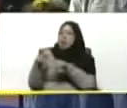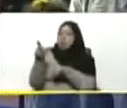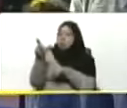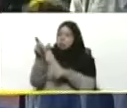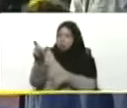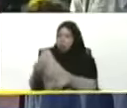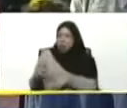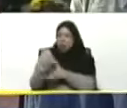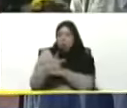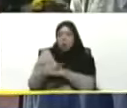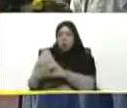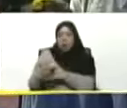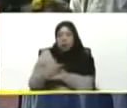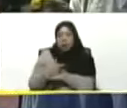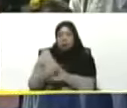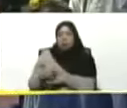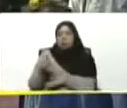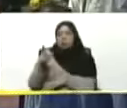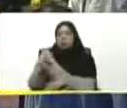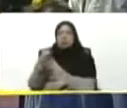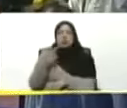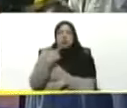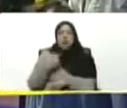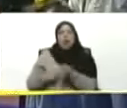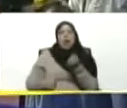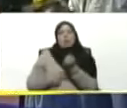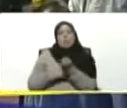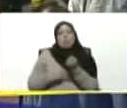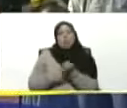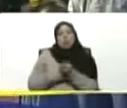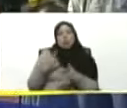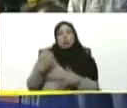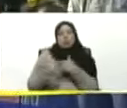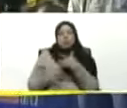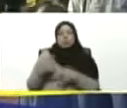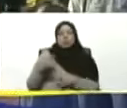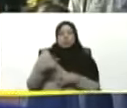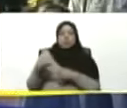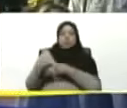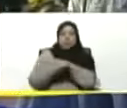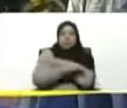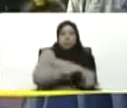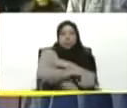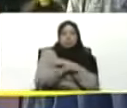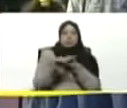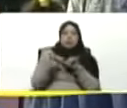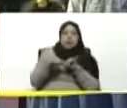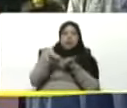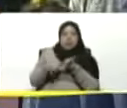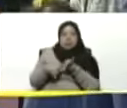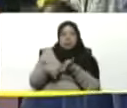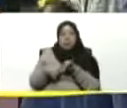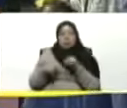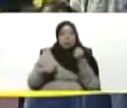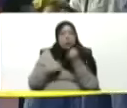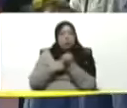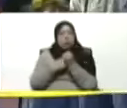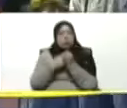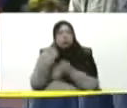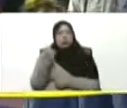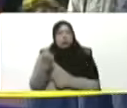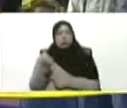quiero apoyar firmemente con arquitectos, ingenieros y con los recursos,